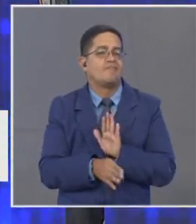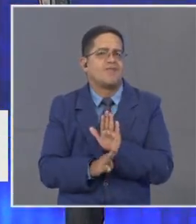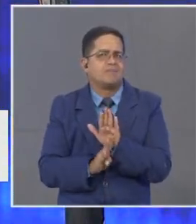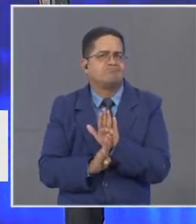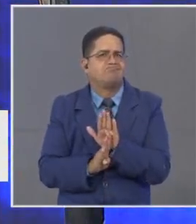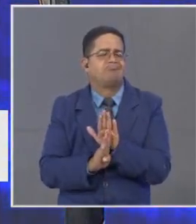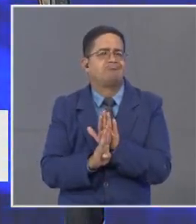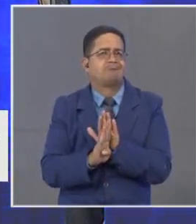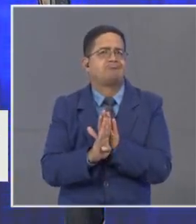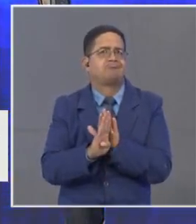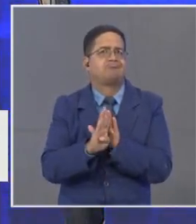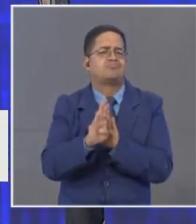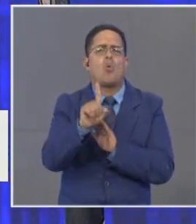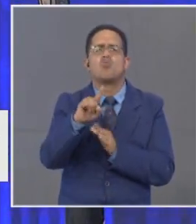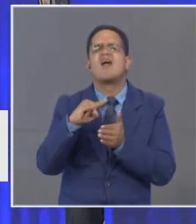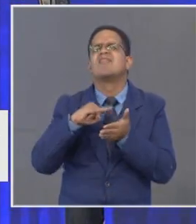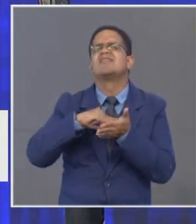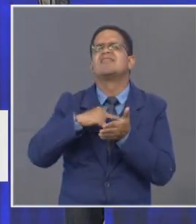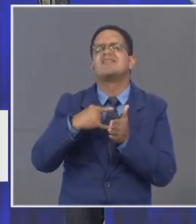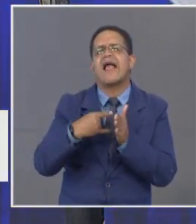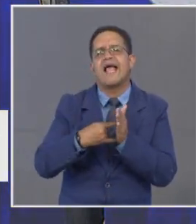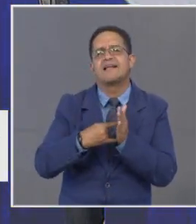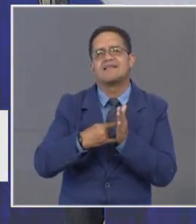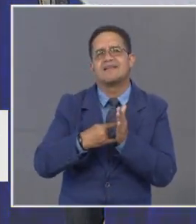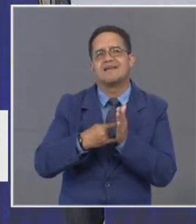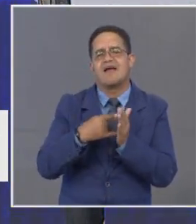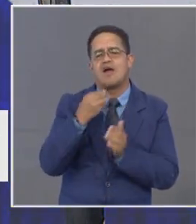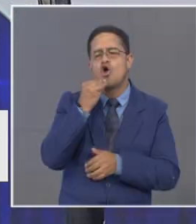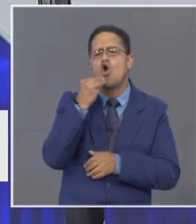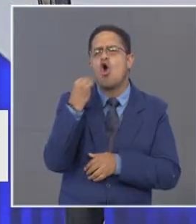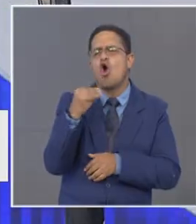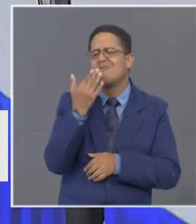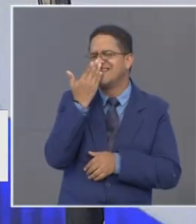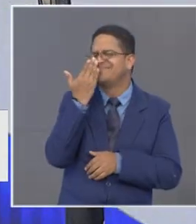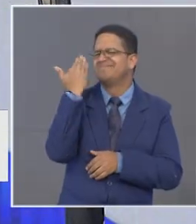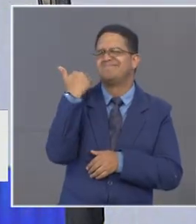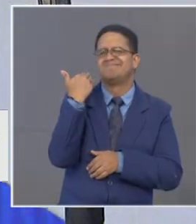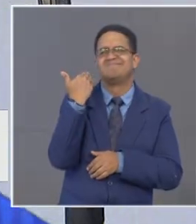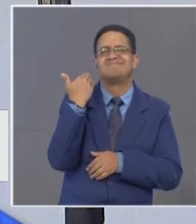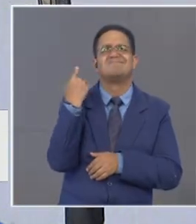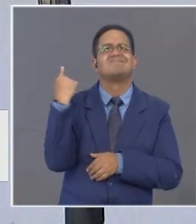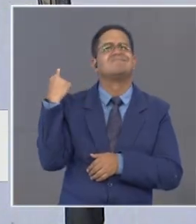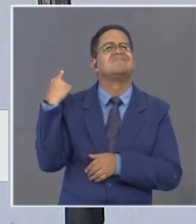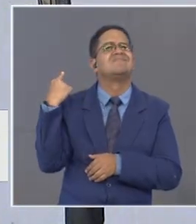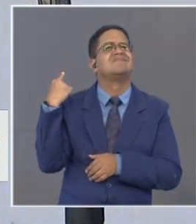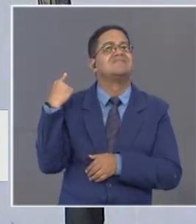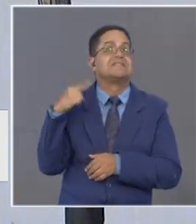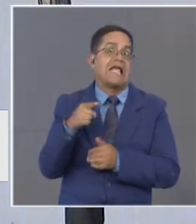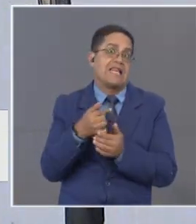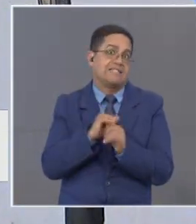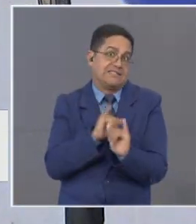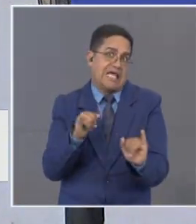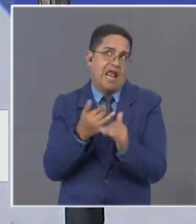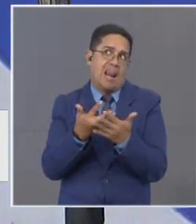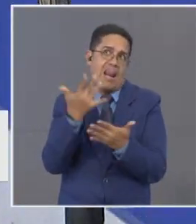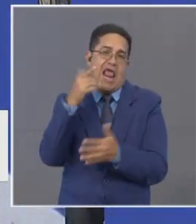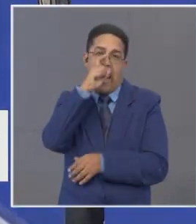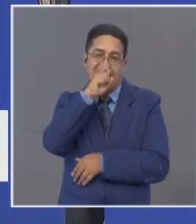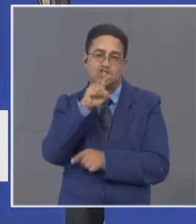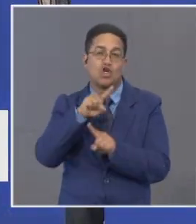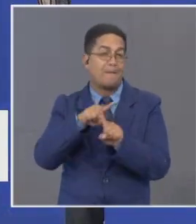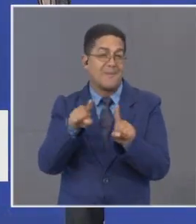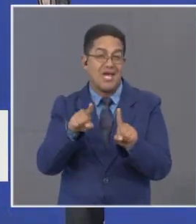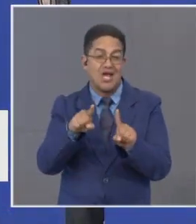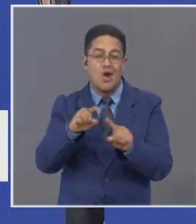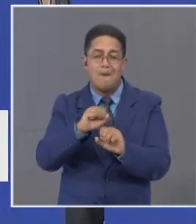una técnica o es una herramienta muy joven, hace aproximadamente, tiene en desarrollo muchos años, pero el boom ha